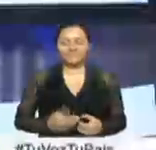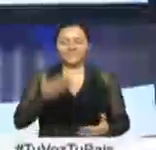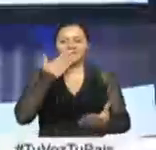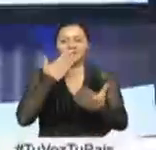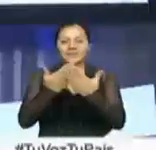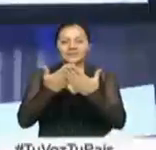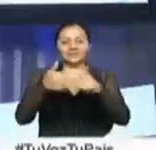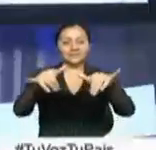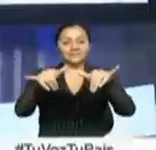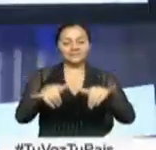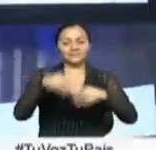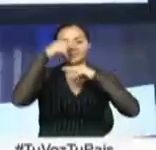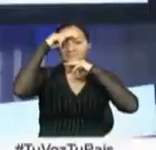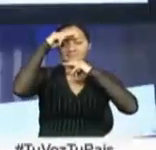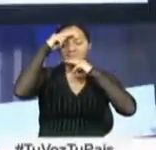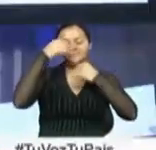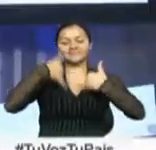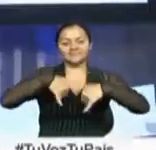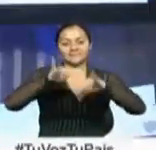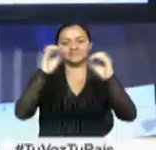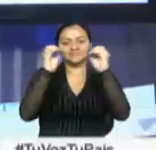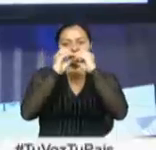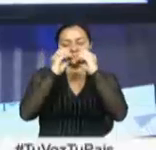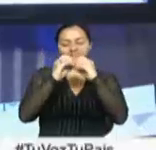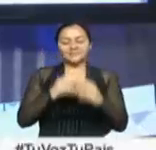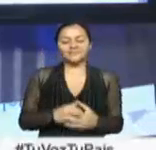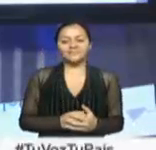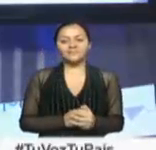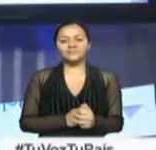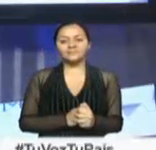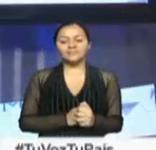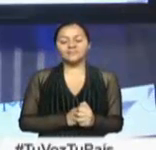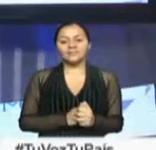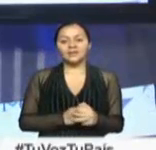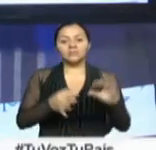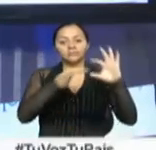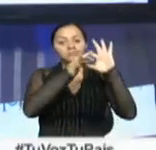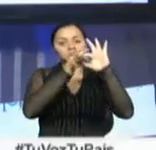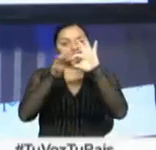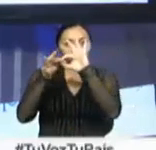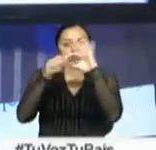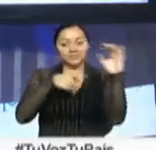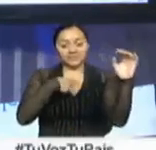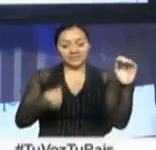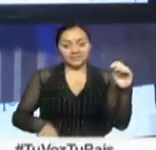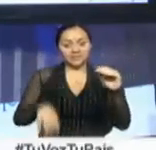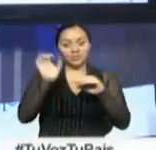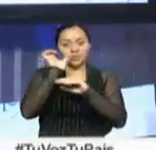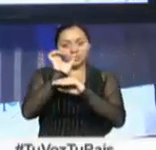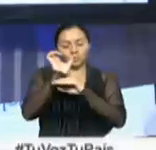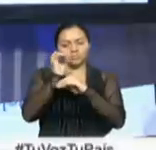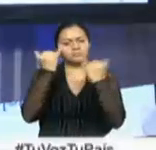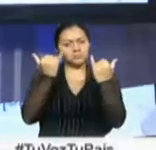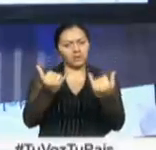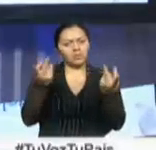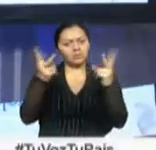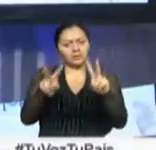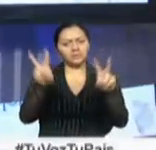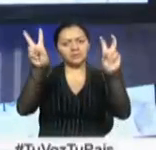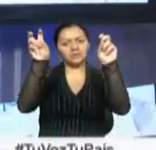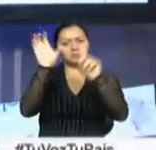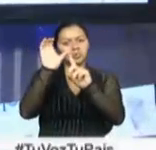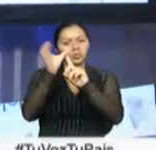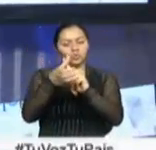gracias por mantenerse en nuestra sintonía. Continuamos con más información. Las buenas relaciones con China se extienden al ámbito cultural. Ecuador